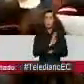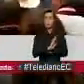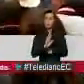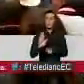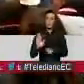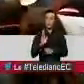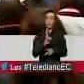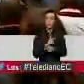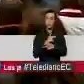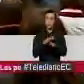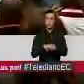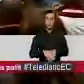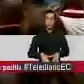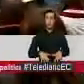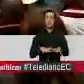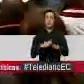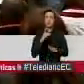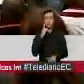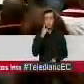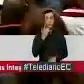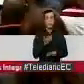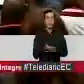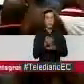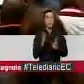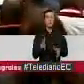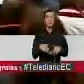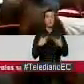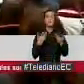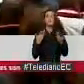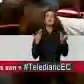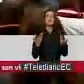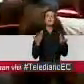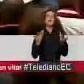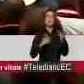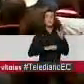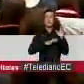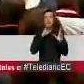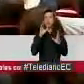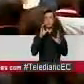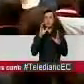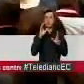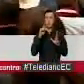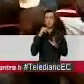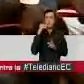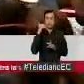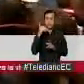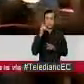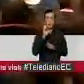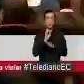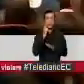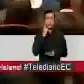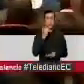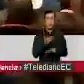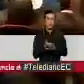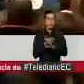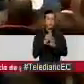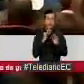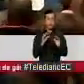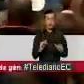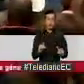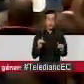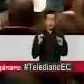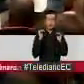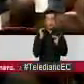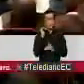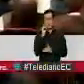participantes productores para demostrar justamente cómo se desarrolla esta feria en los próximos días. Ecuador mostrará su línea premio en